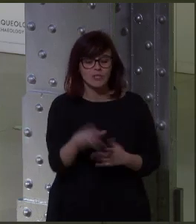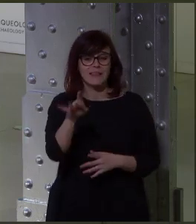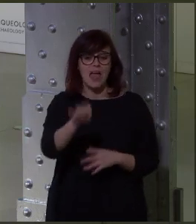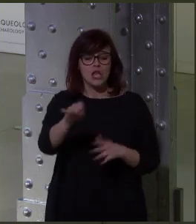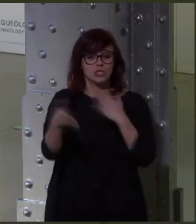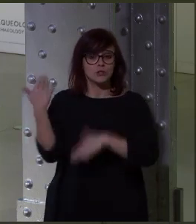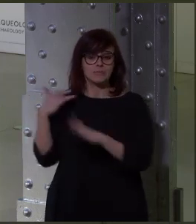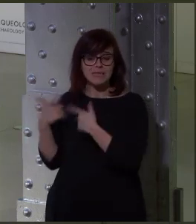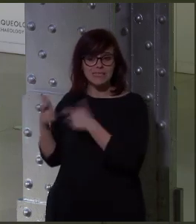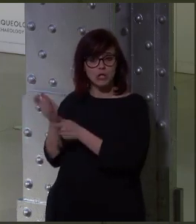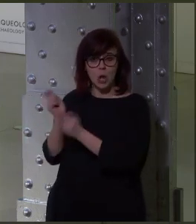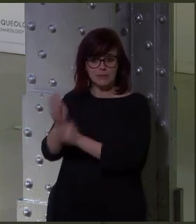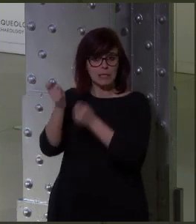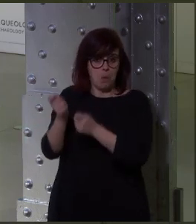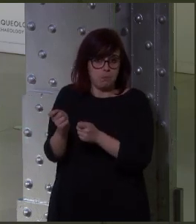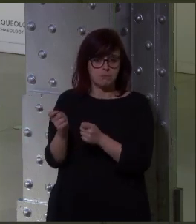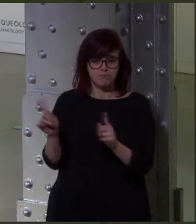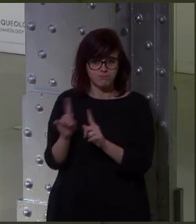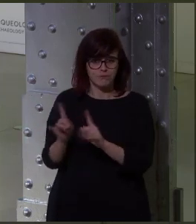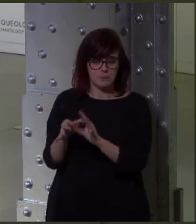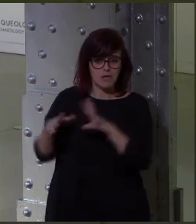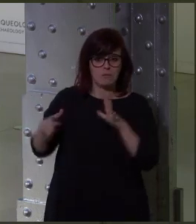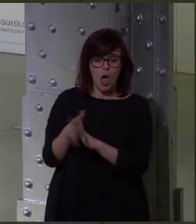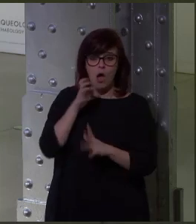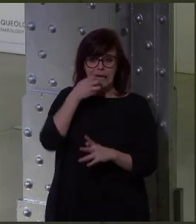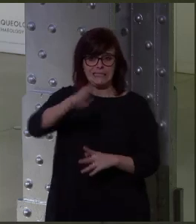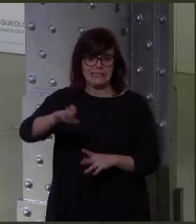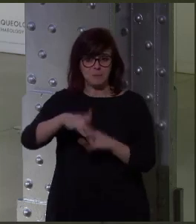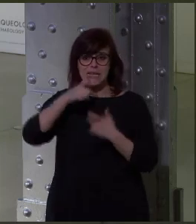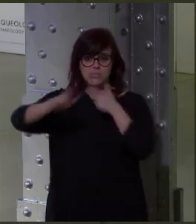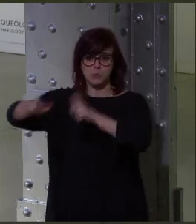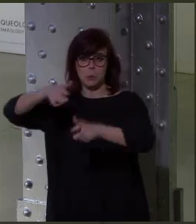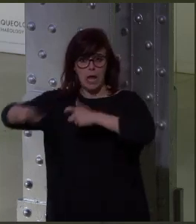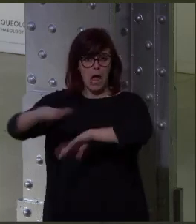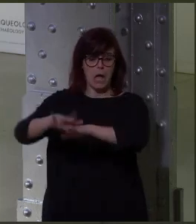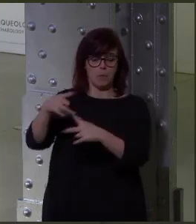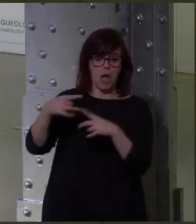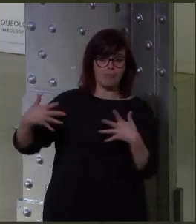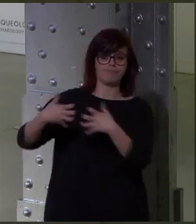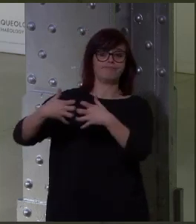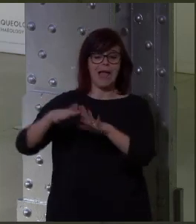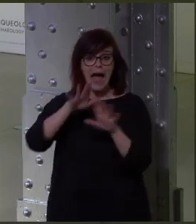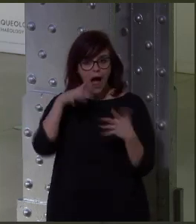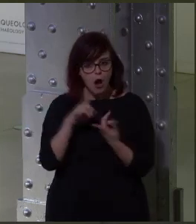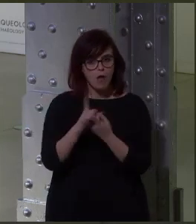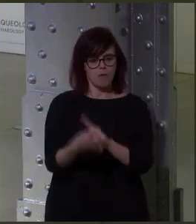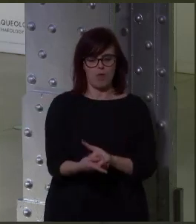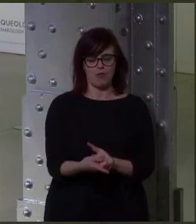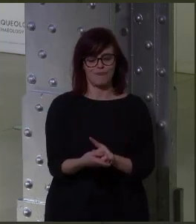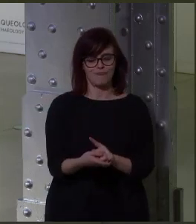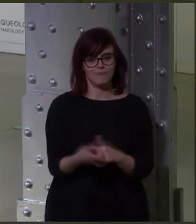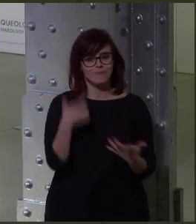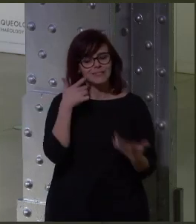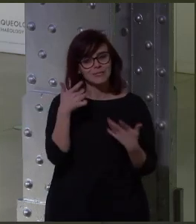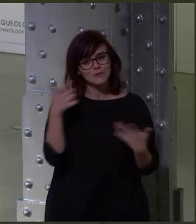nosotros no hablábamos con el sector pesquero, más bien o nos gritábamos o nos insultábamos. Ahora hay un cambio en esto. Yo creo